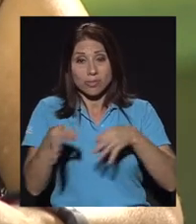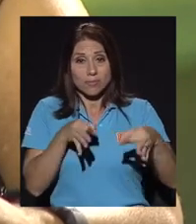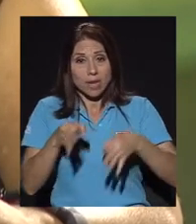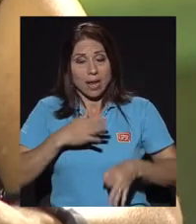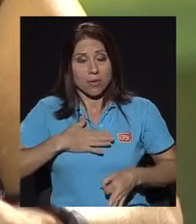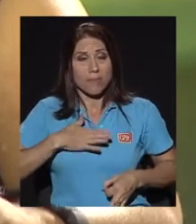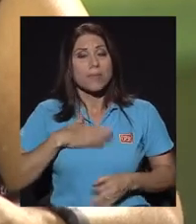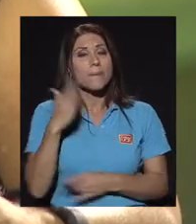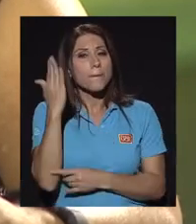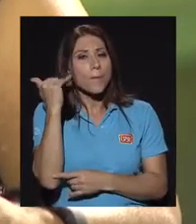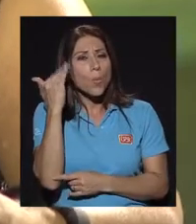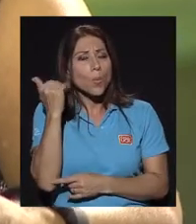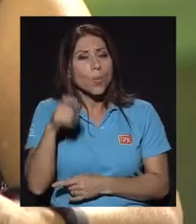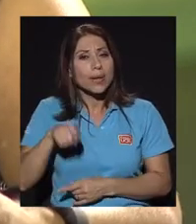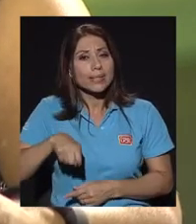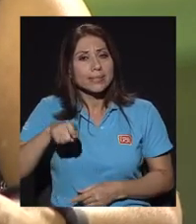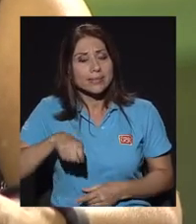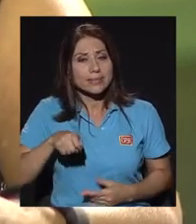qué es necesario